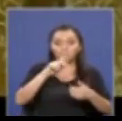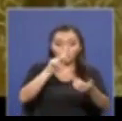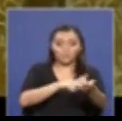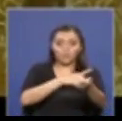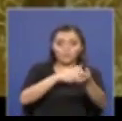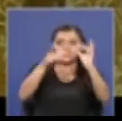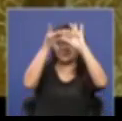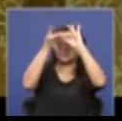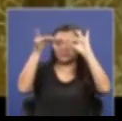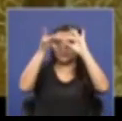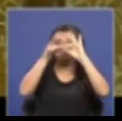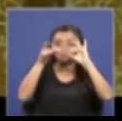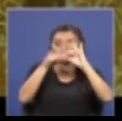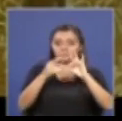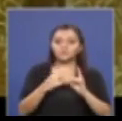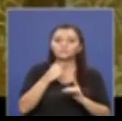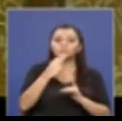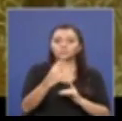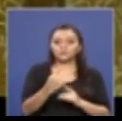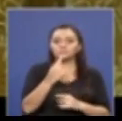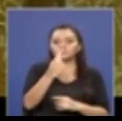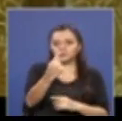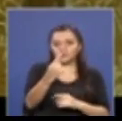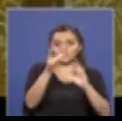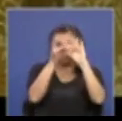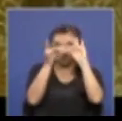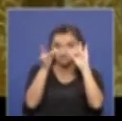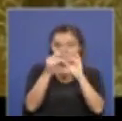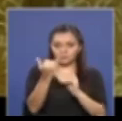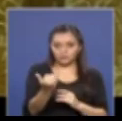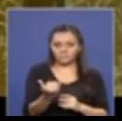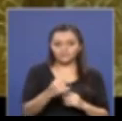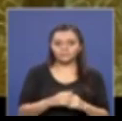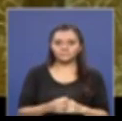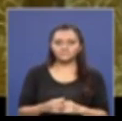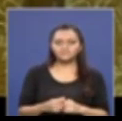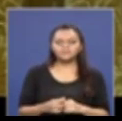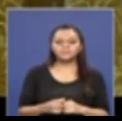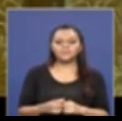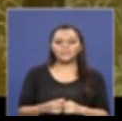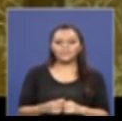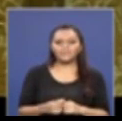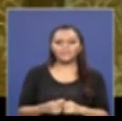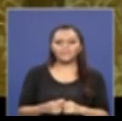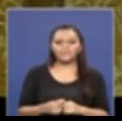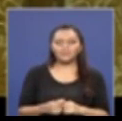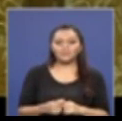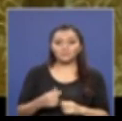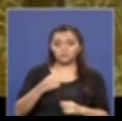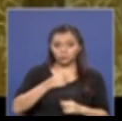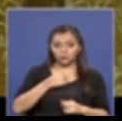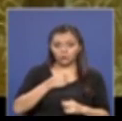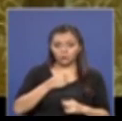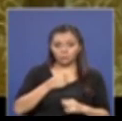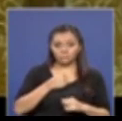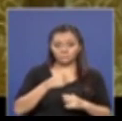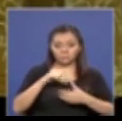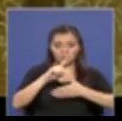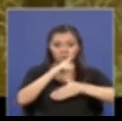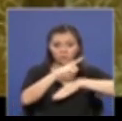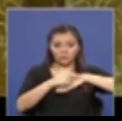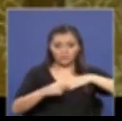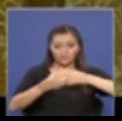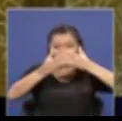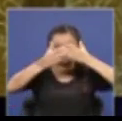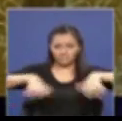poemas y voces quiero terminar estas palabras. Yo no quiero la patria dividida, cabemos